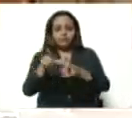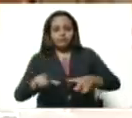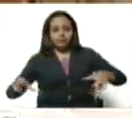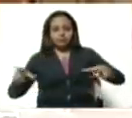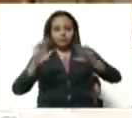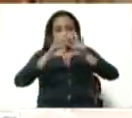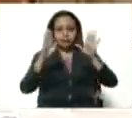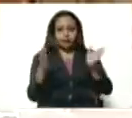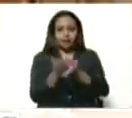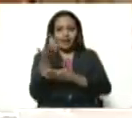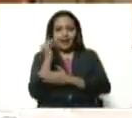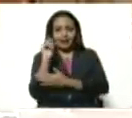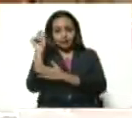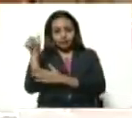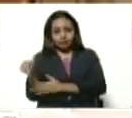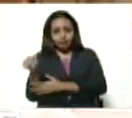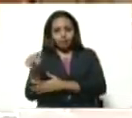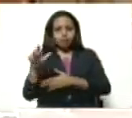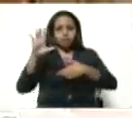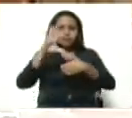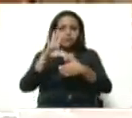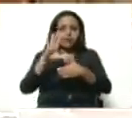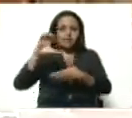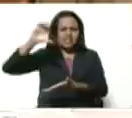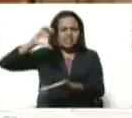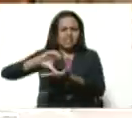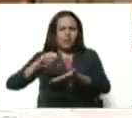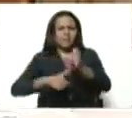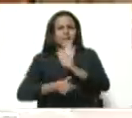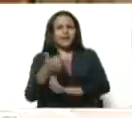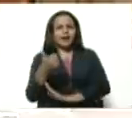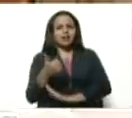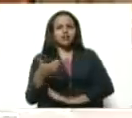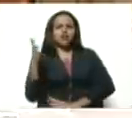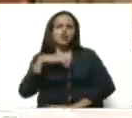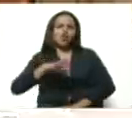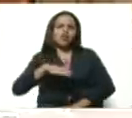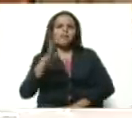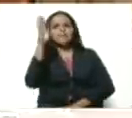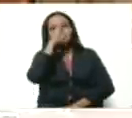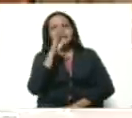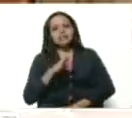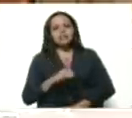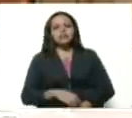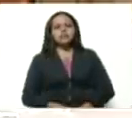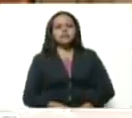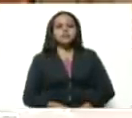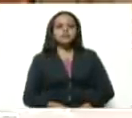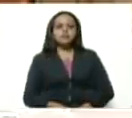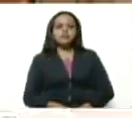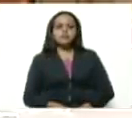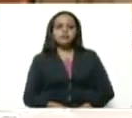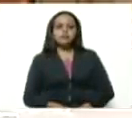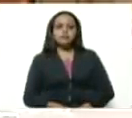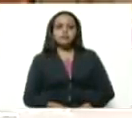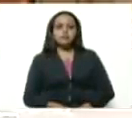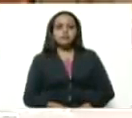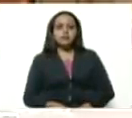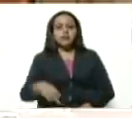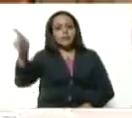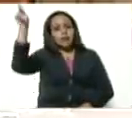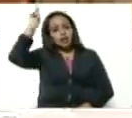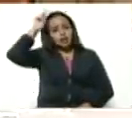está en suramérica concentrado principalmente en brasil bueno y allí perú